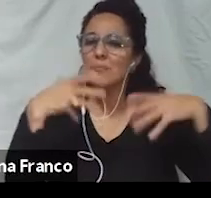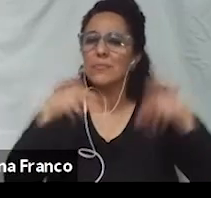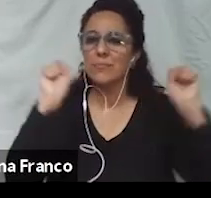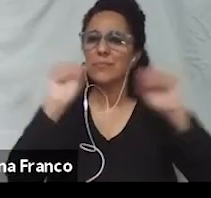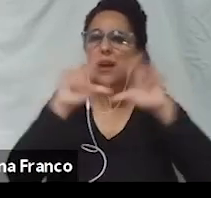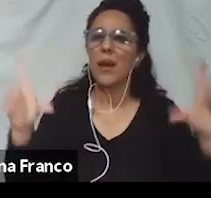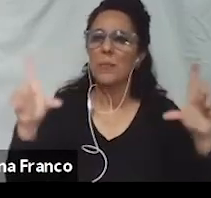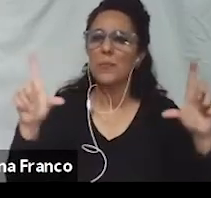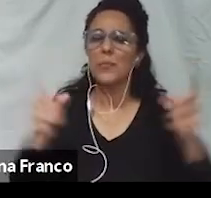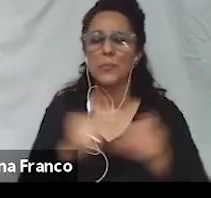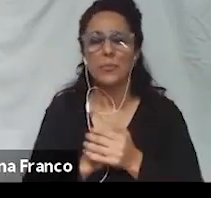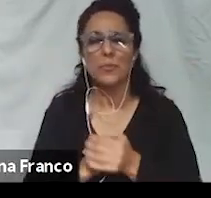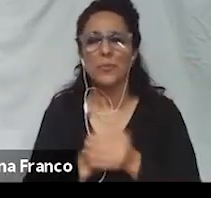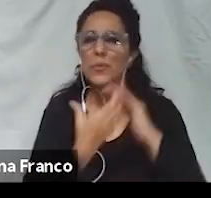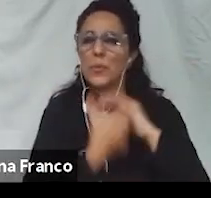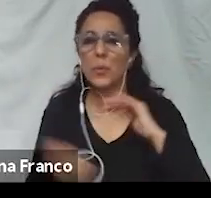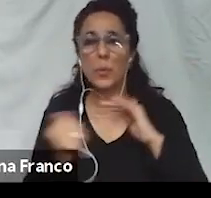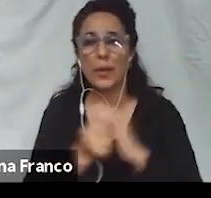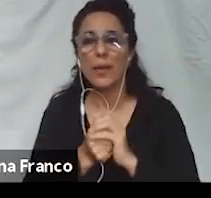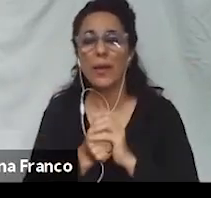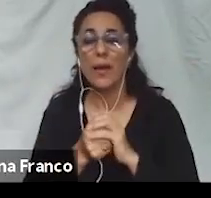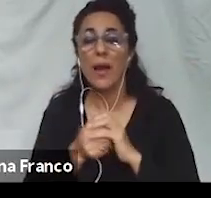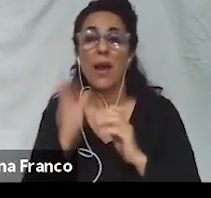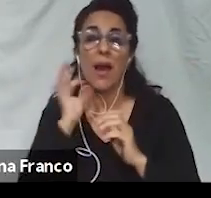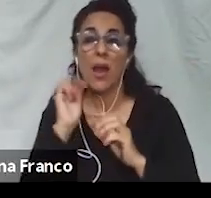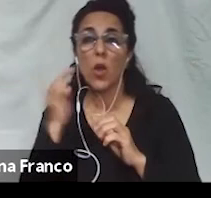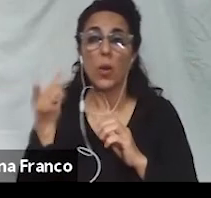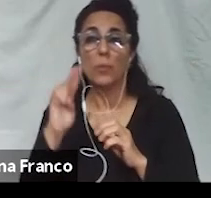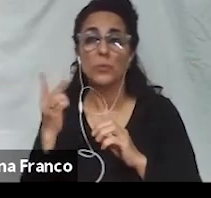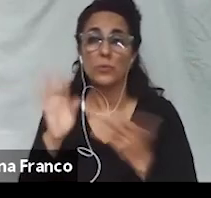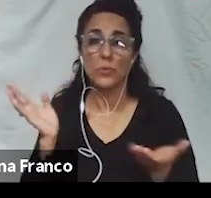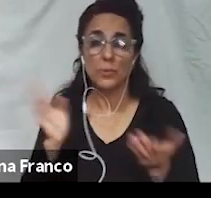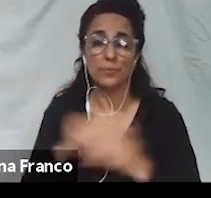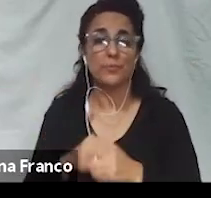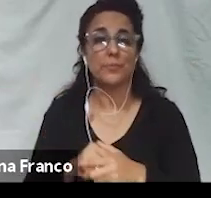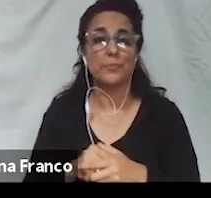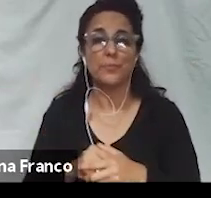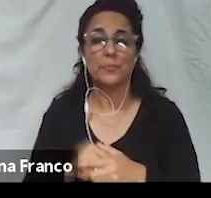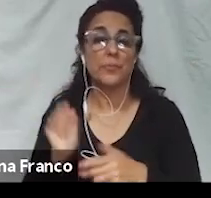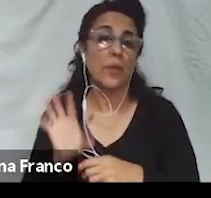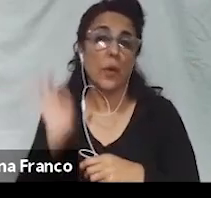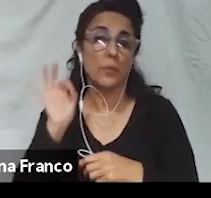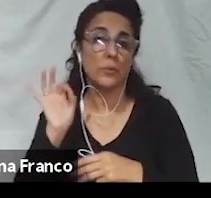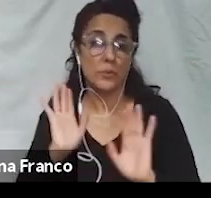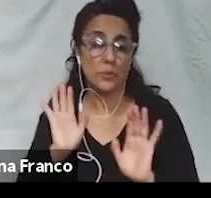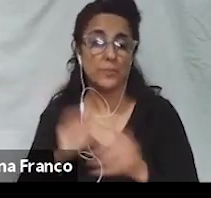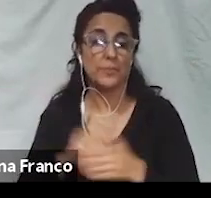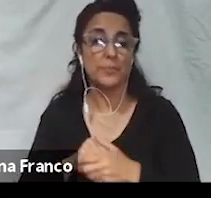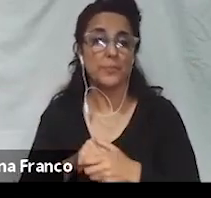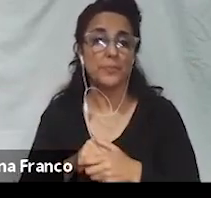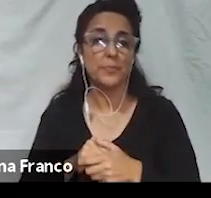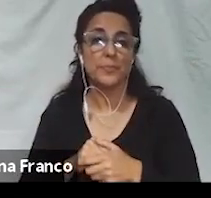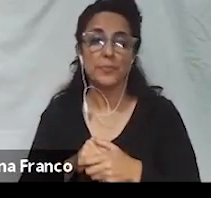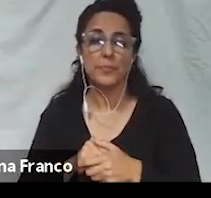una descripción en texto, digamos. La captura por eso está puesto como algo opcional, porque la descripción del error tiene que